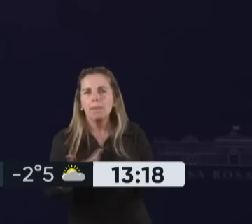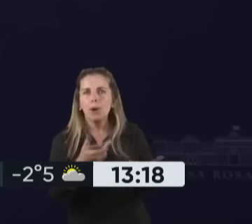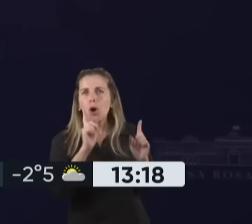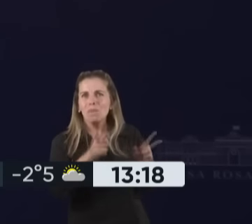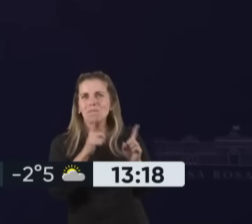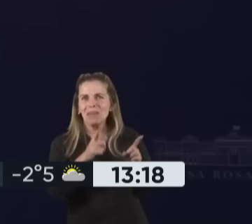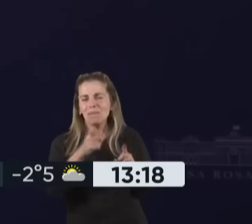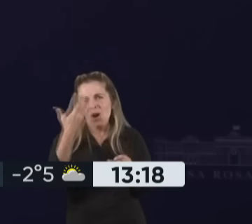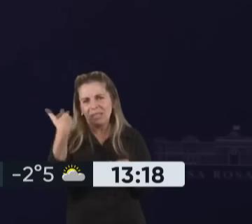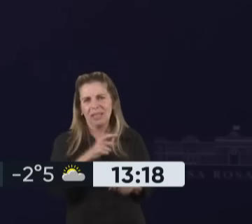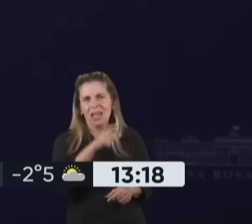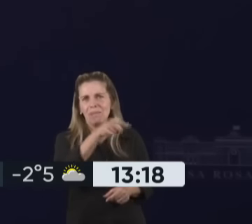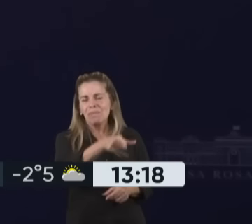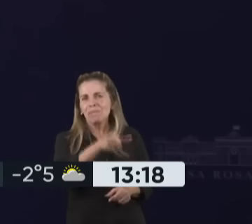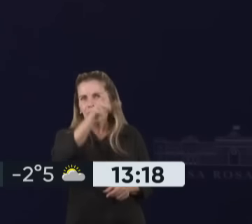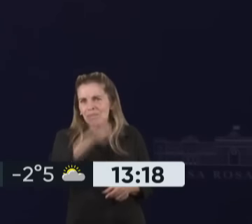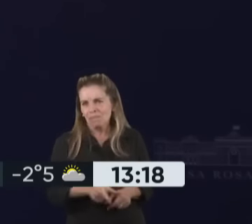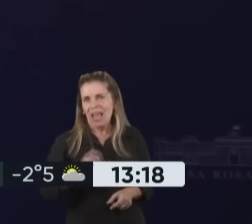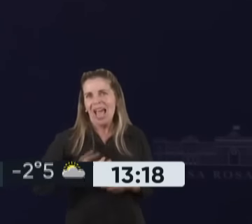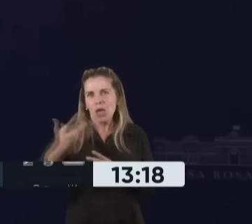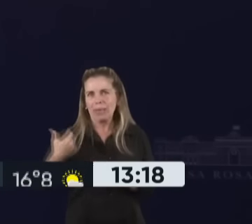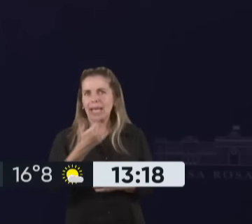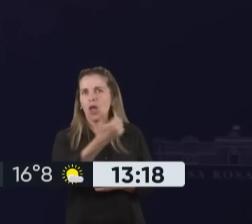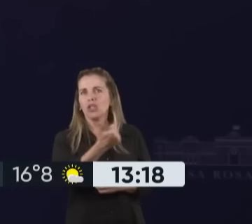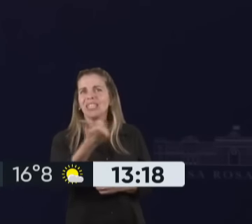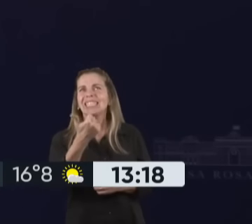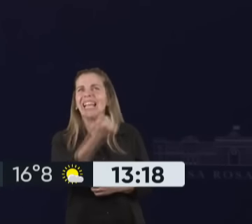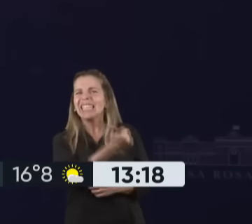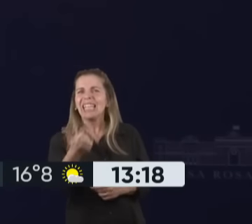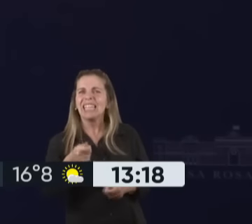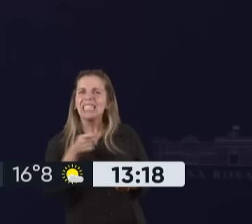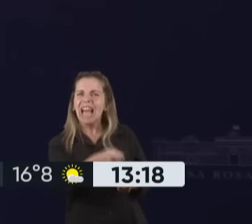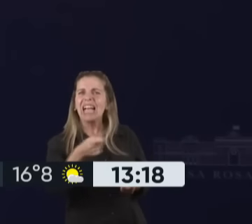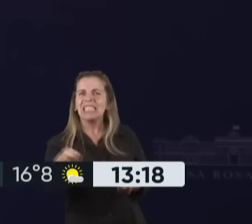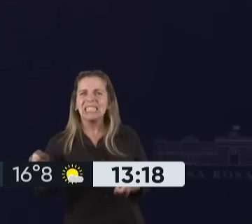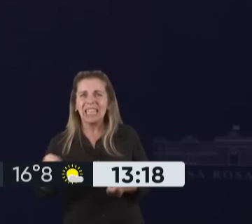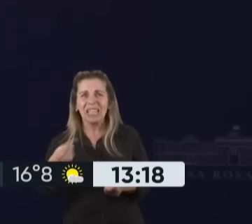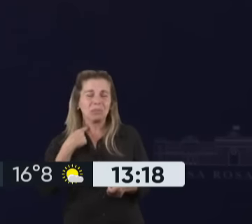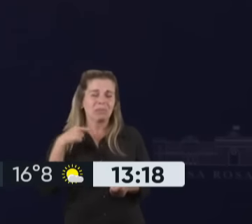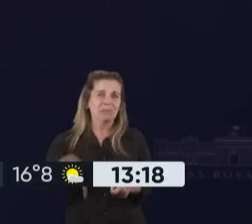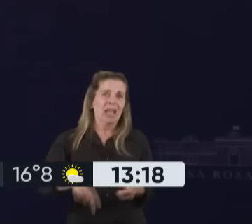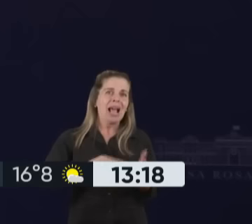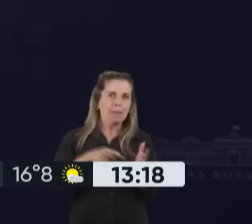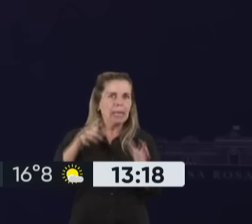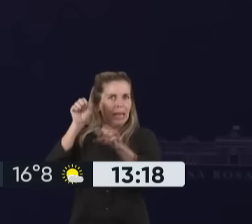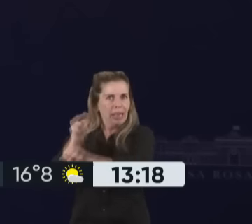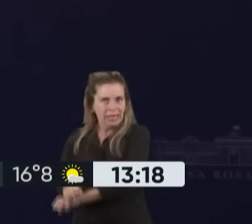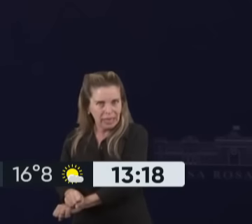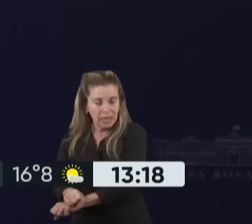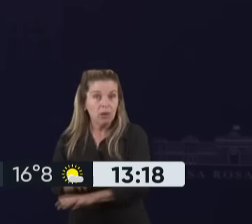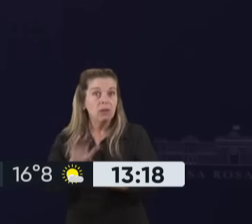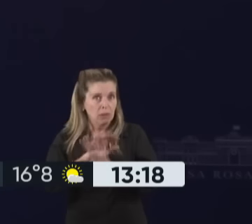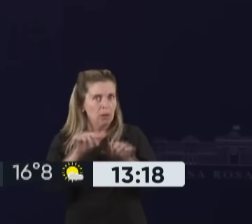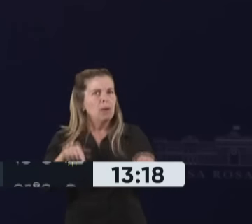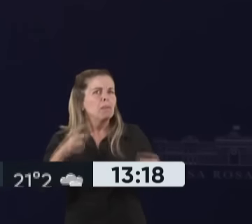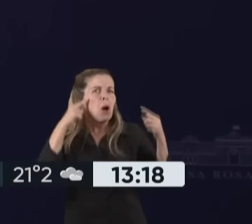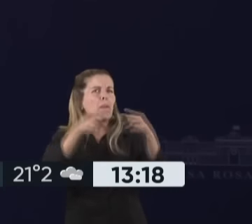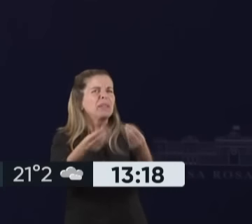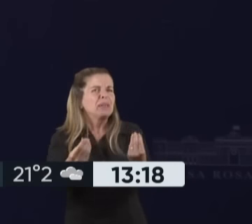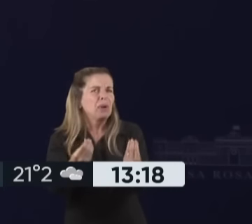de 66 crímenes que el año pasado fue detenido en la Ciudad de Buenos Aires. Todo esto se trata ni más ni menos que de poner orden en